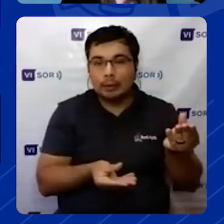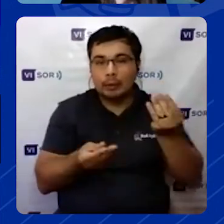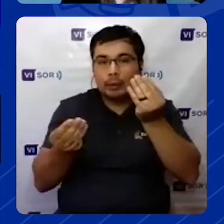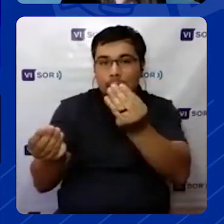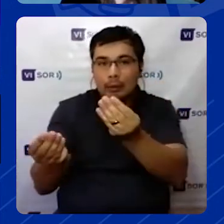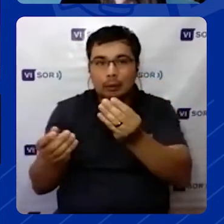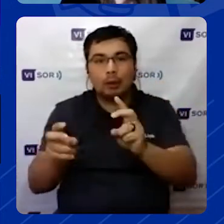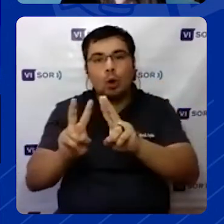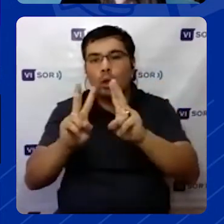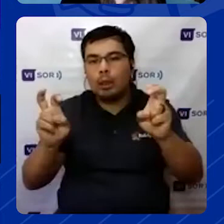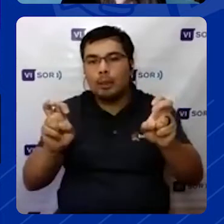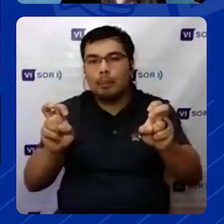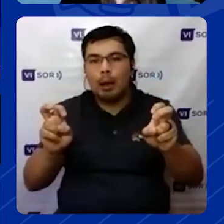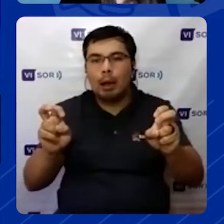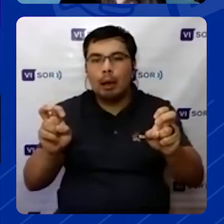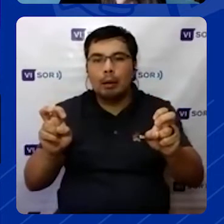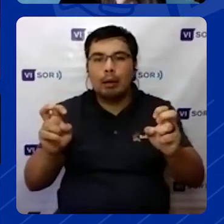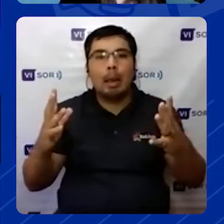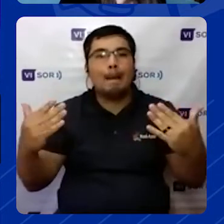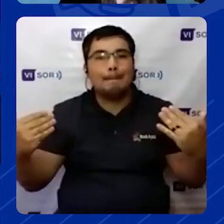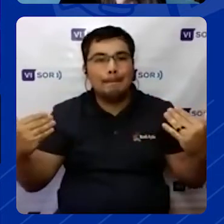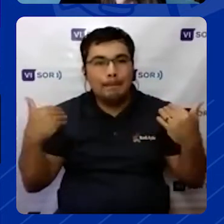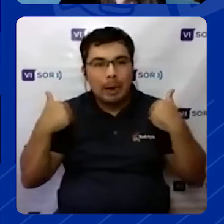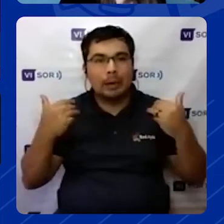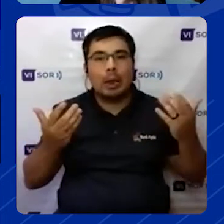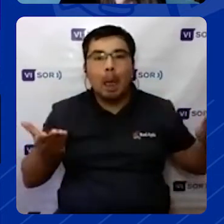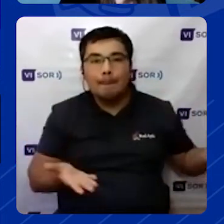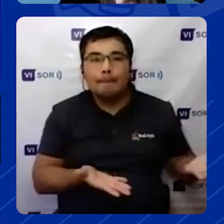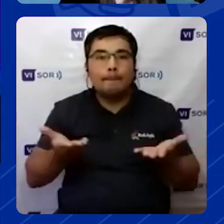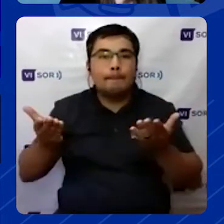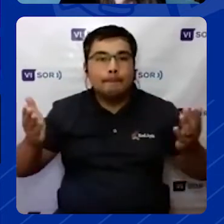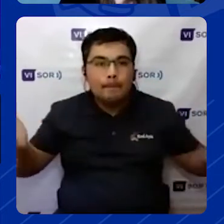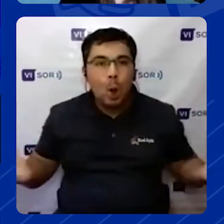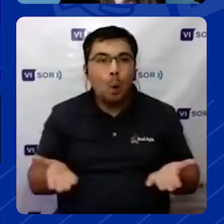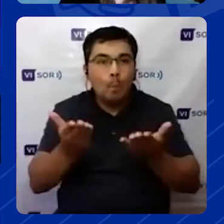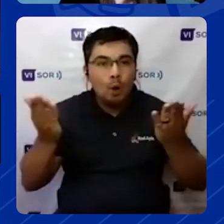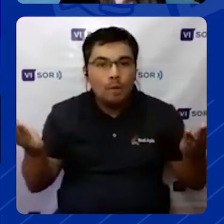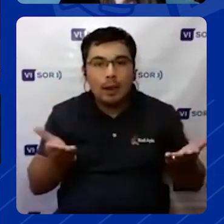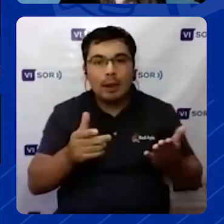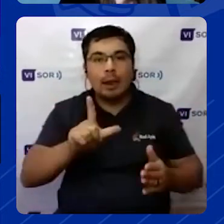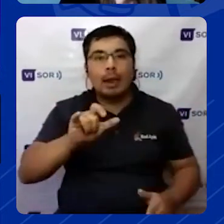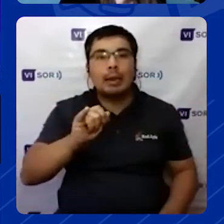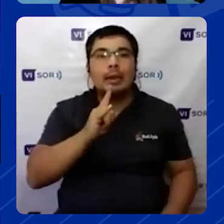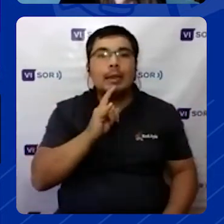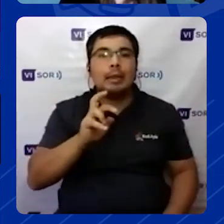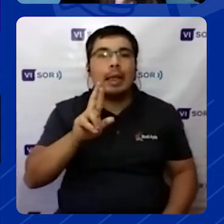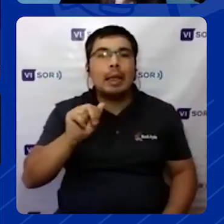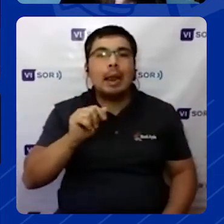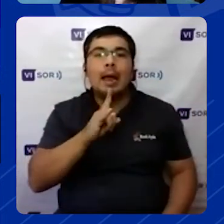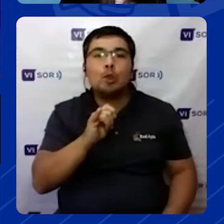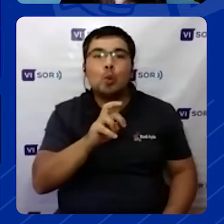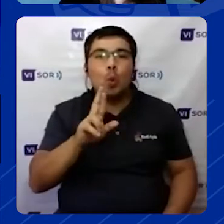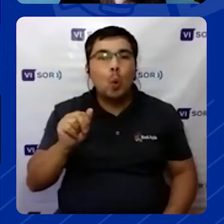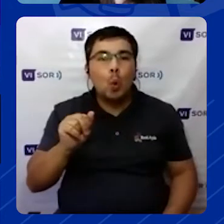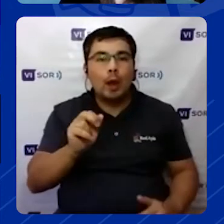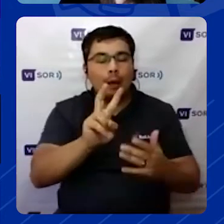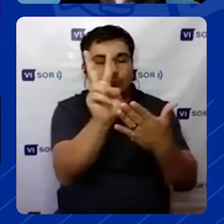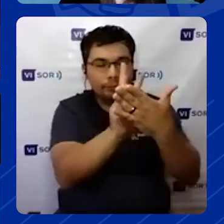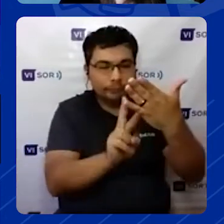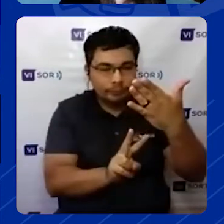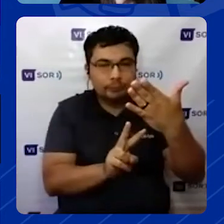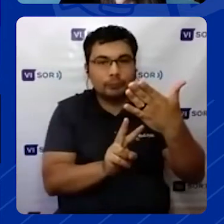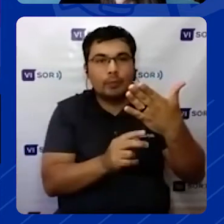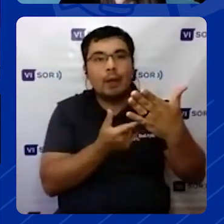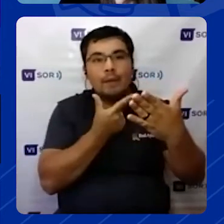prácticas, hay que promover la literatura en lectura fácil, porque precisamente de ahí surgió, de esa necesidad, como les decía, personas que